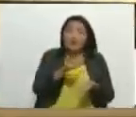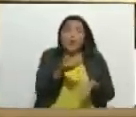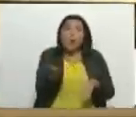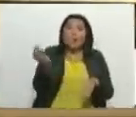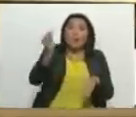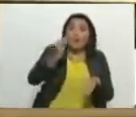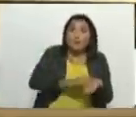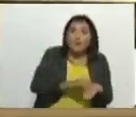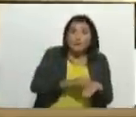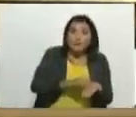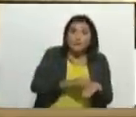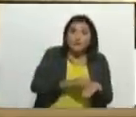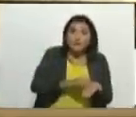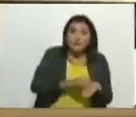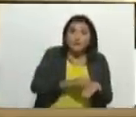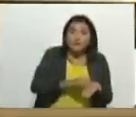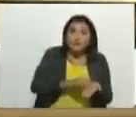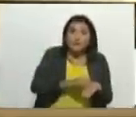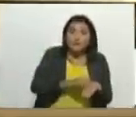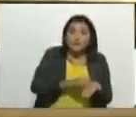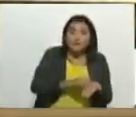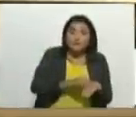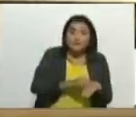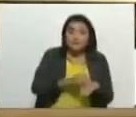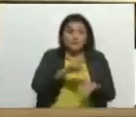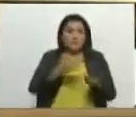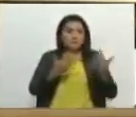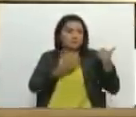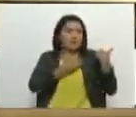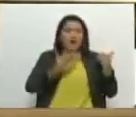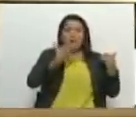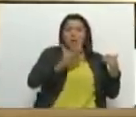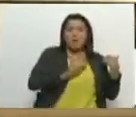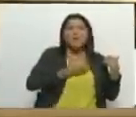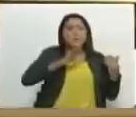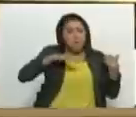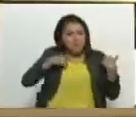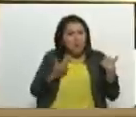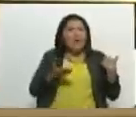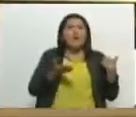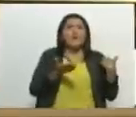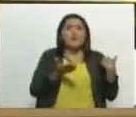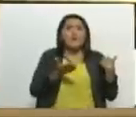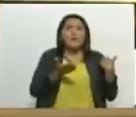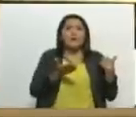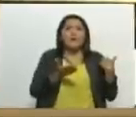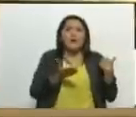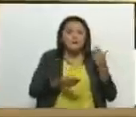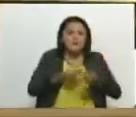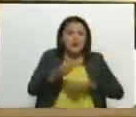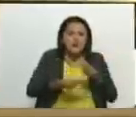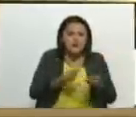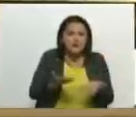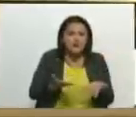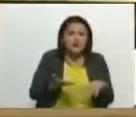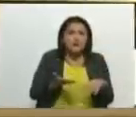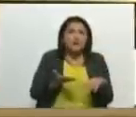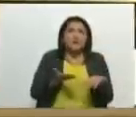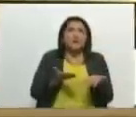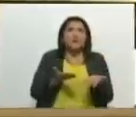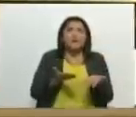cuando creyó que una función pública residía en la edificación